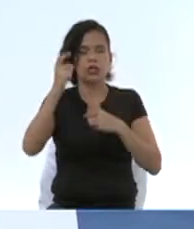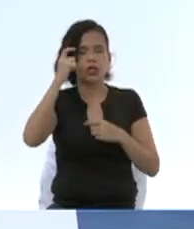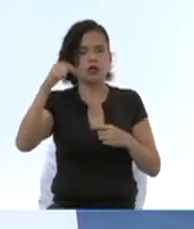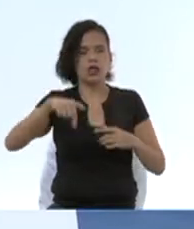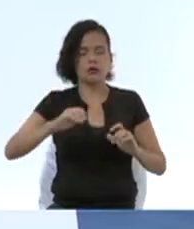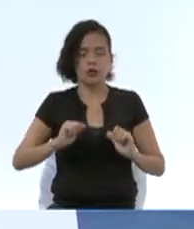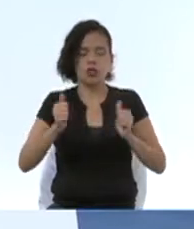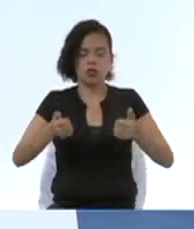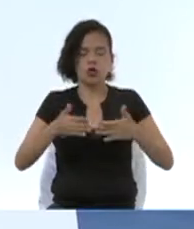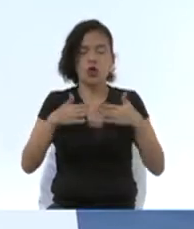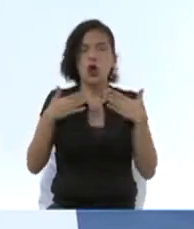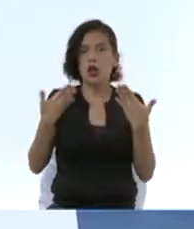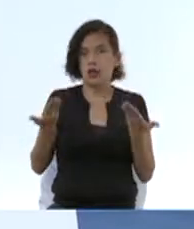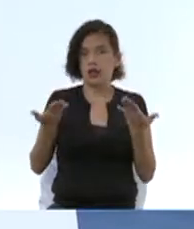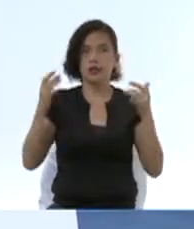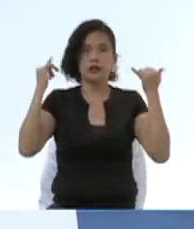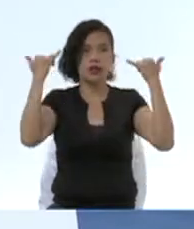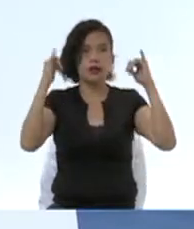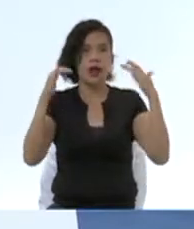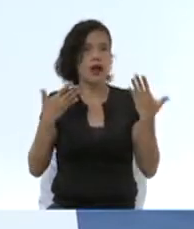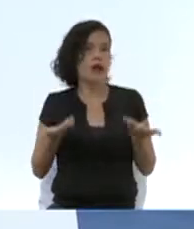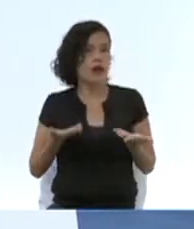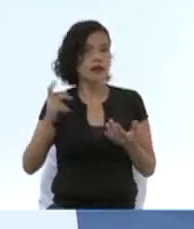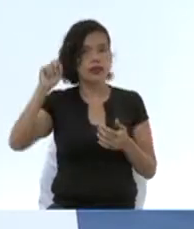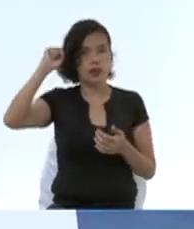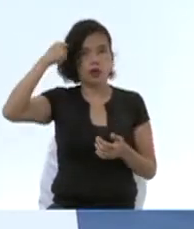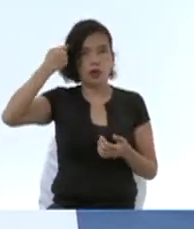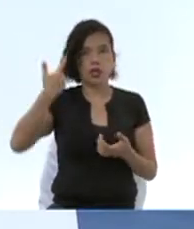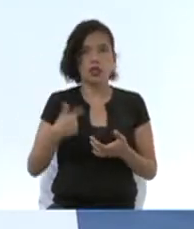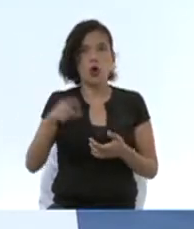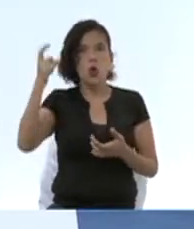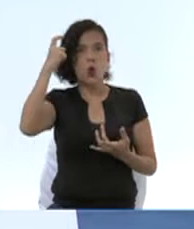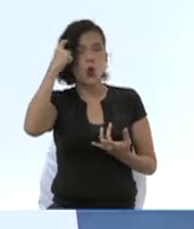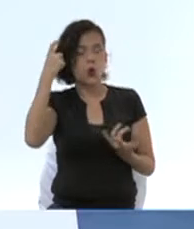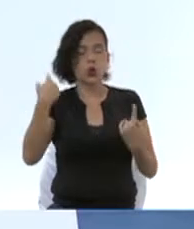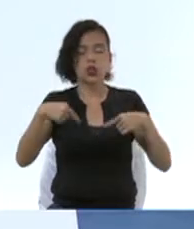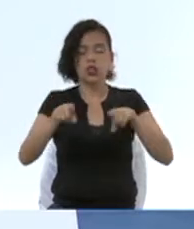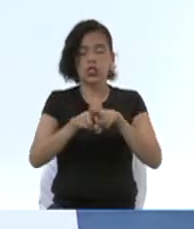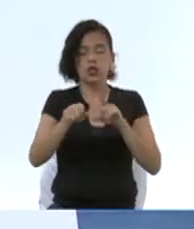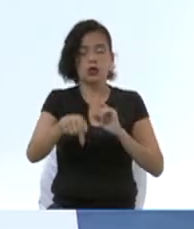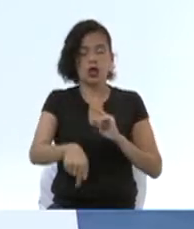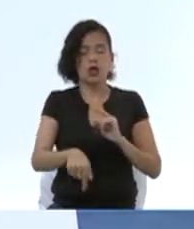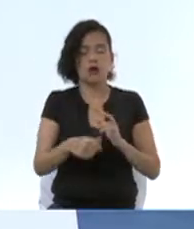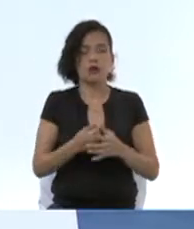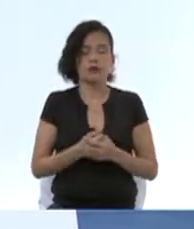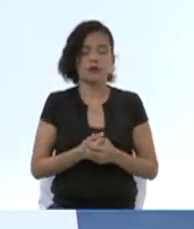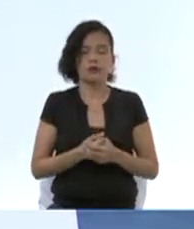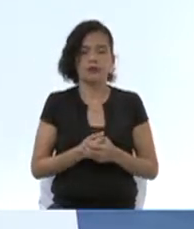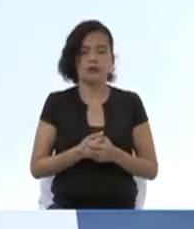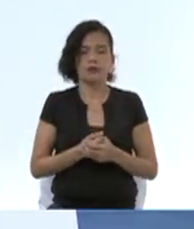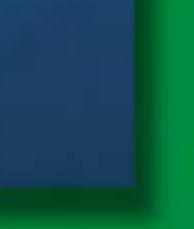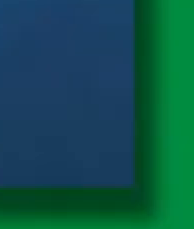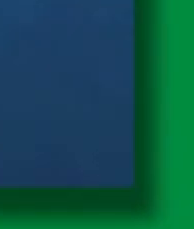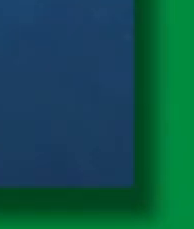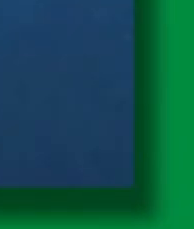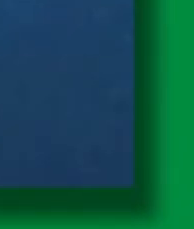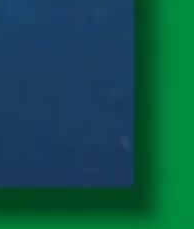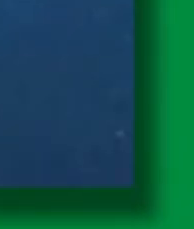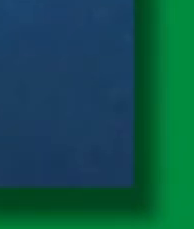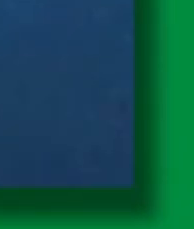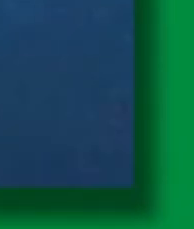hoy, les damos inicio con que se celebra, que se recuerda o que se conmemora un día como hoy.